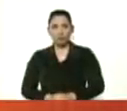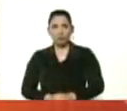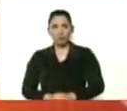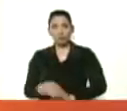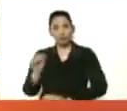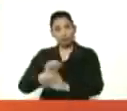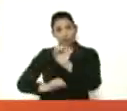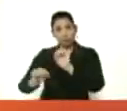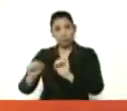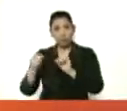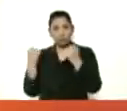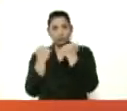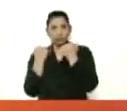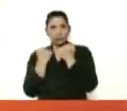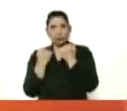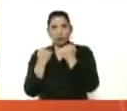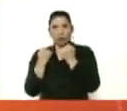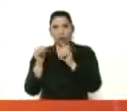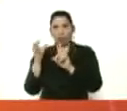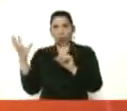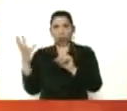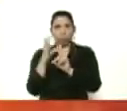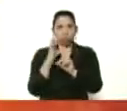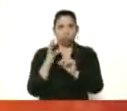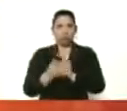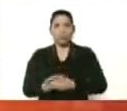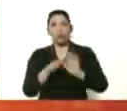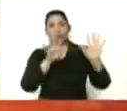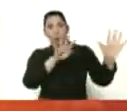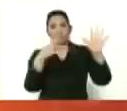Evitar aglomeraciones, 98%.